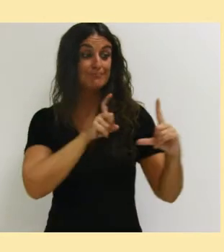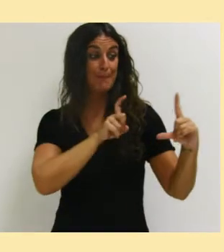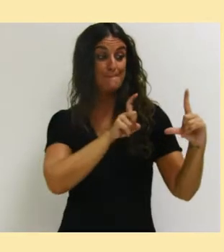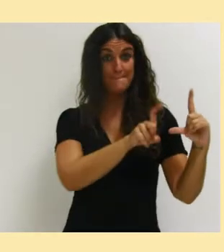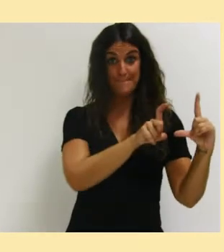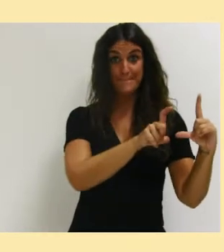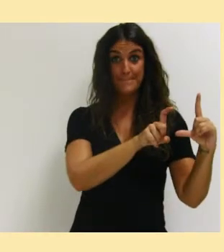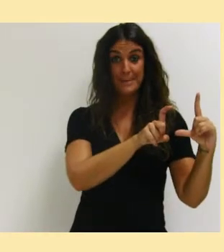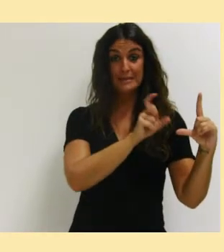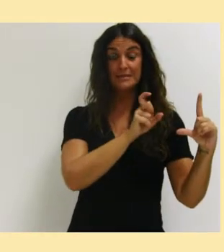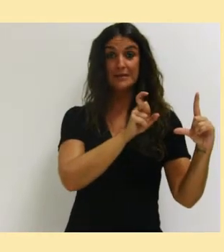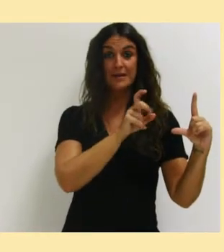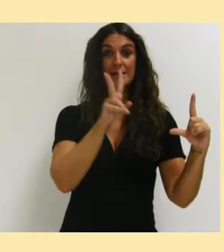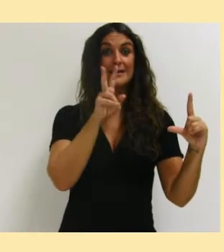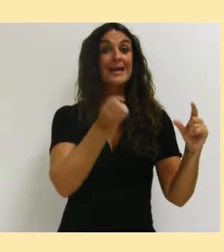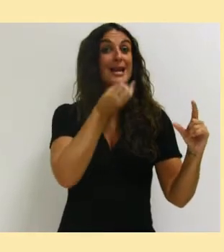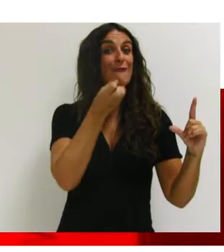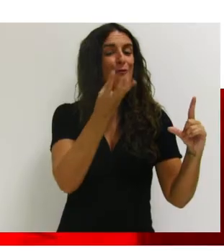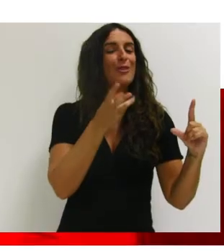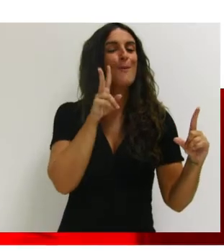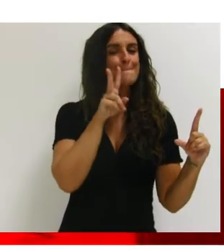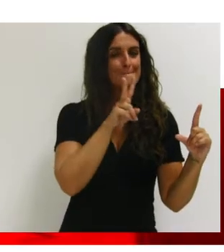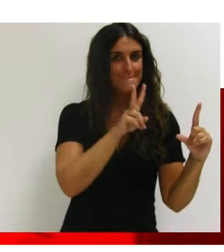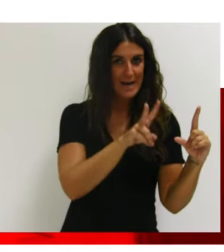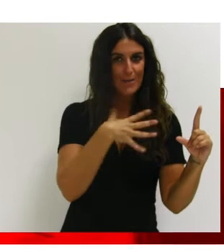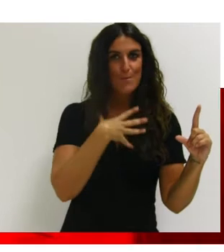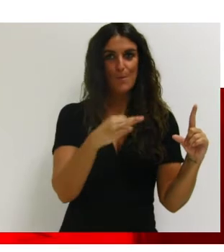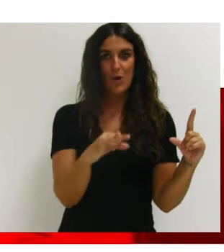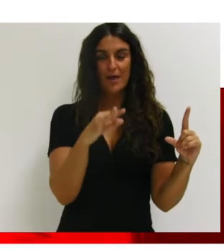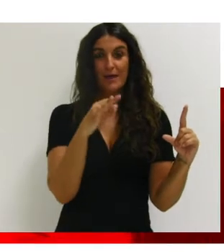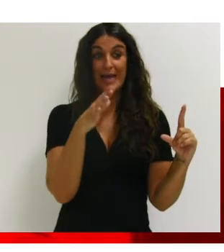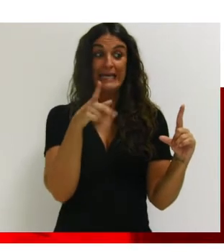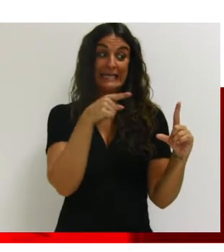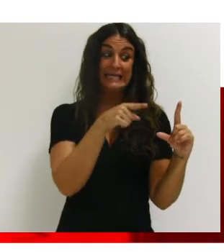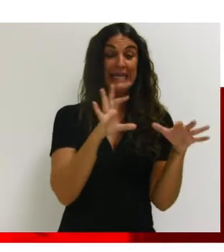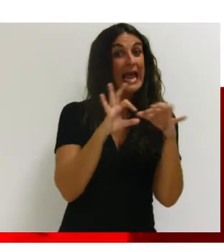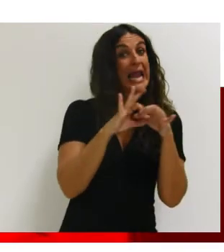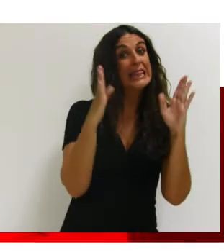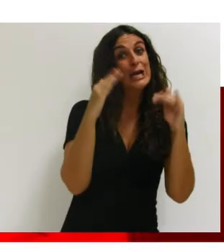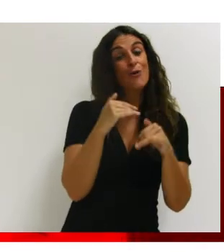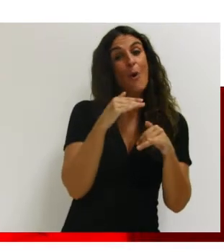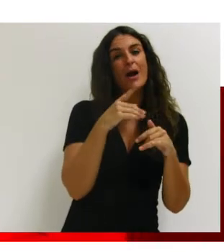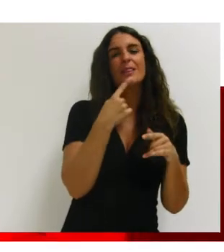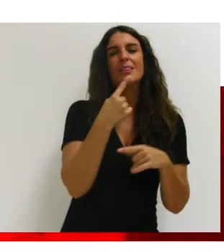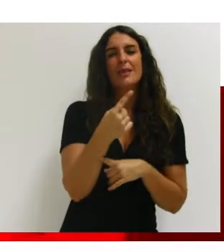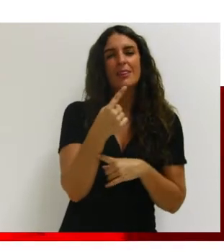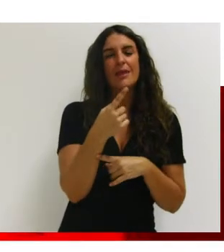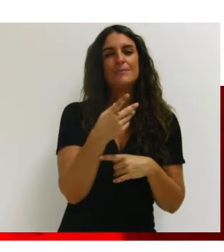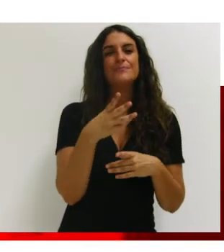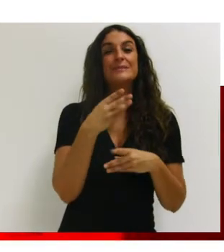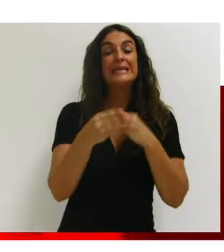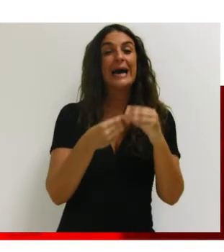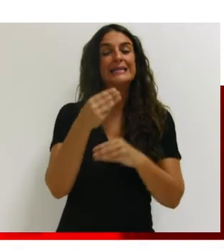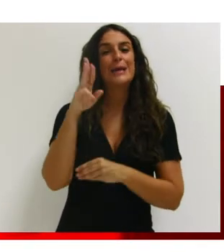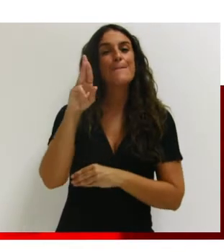Pulsa en ella para ver la ficha. En este caso no hay enlace. Pone: